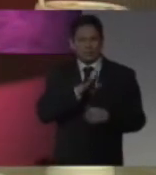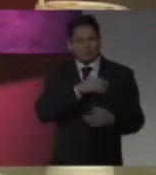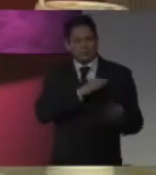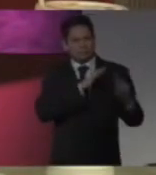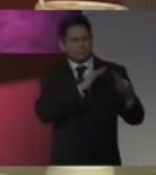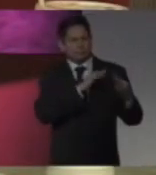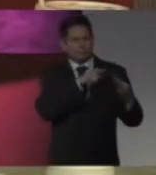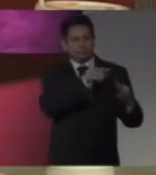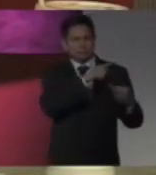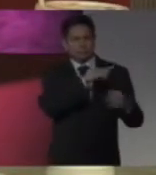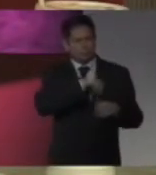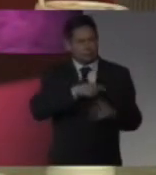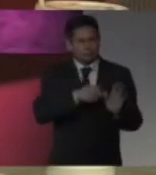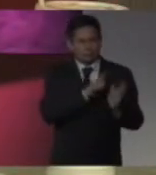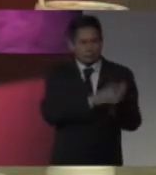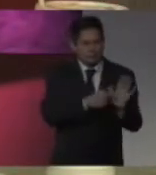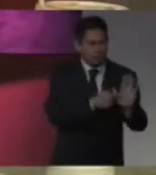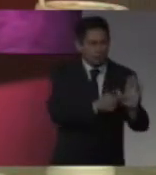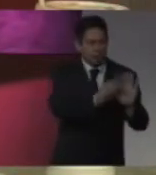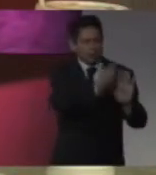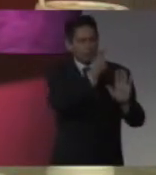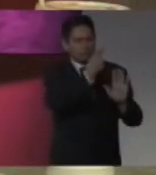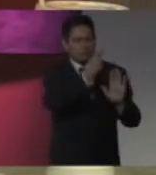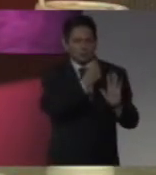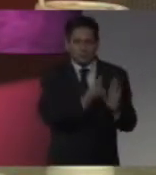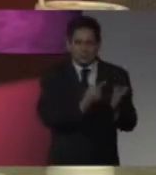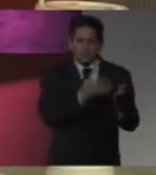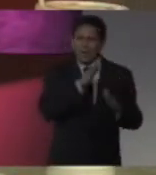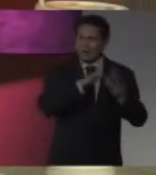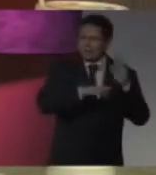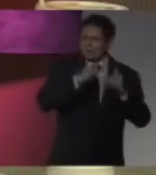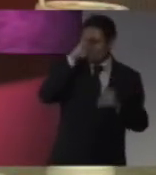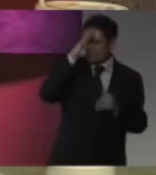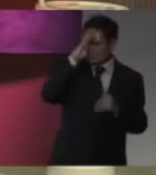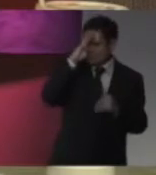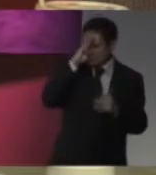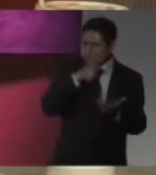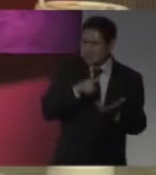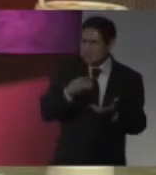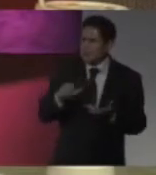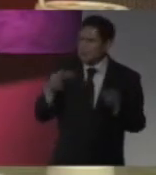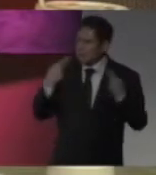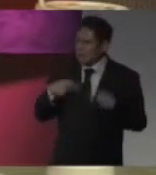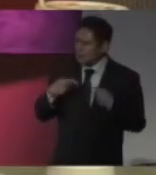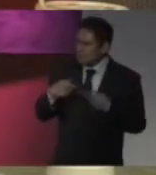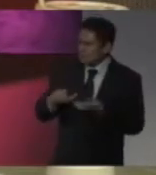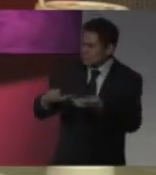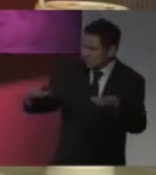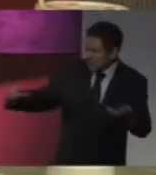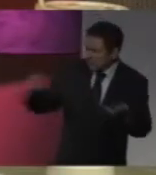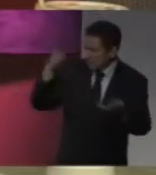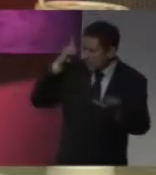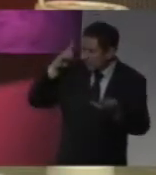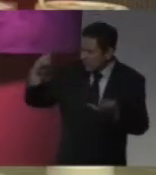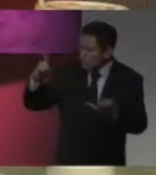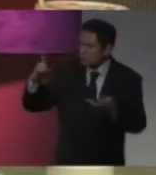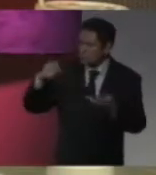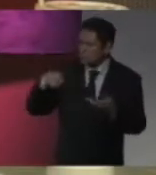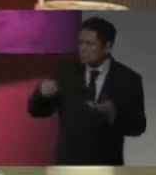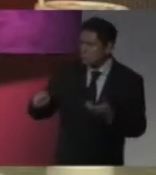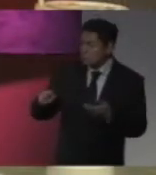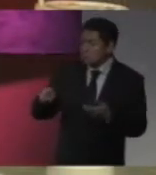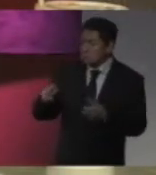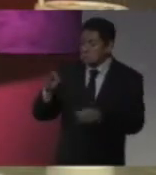la representación individual y de la defensa de la propiedad privada, porque en realidad los tribunales en este